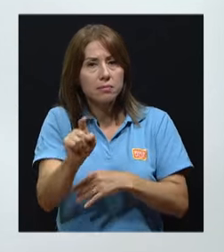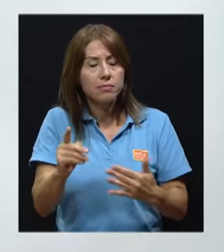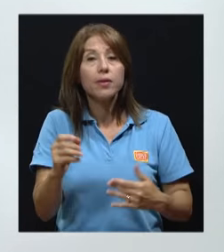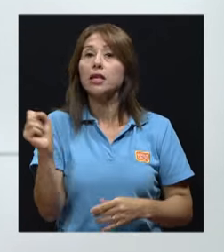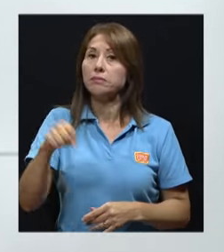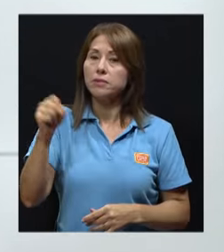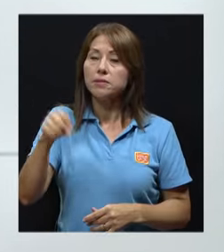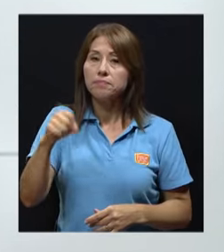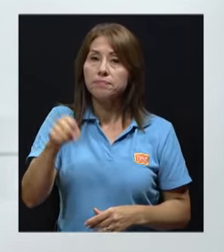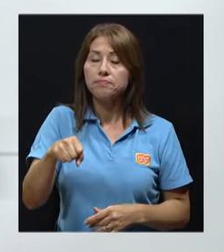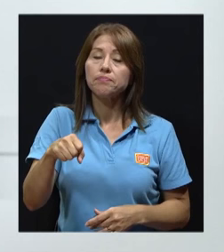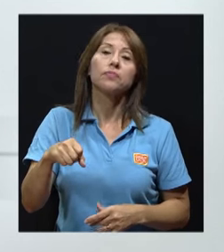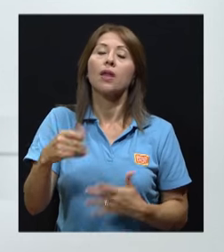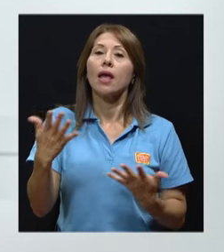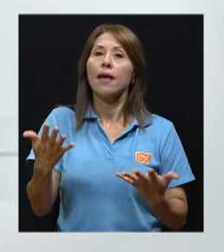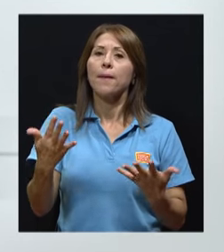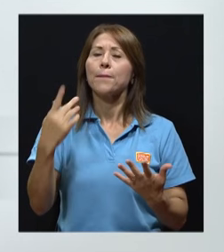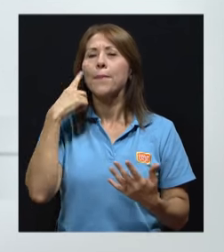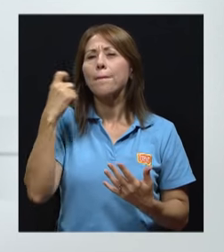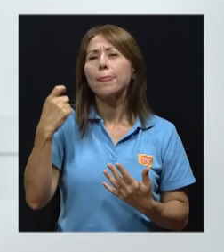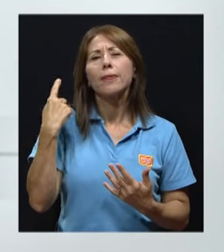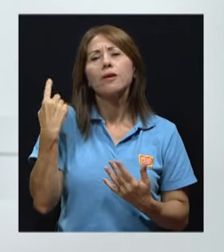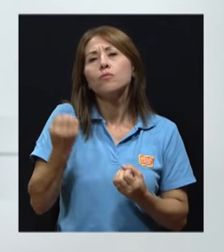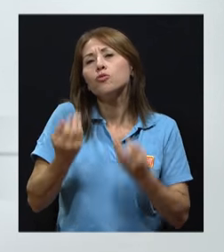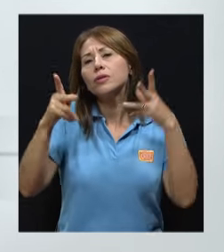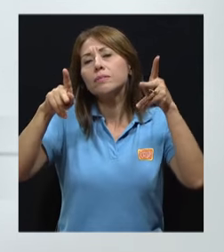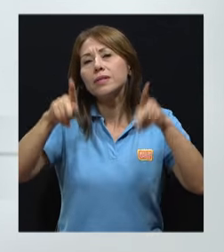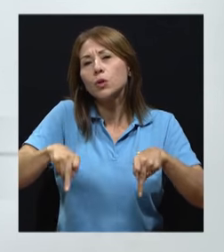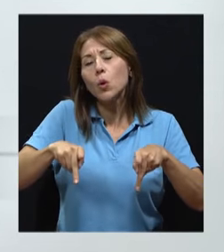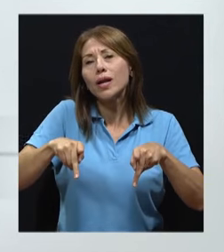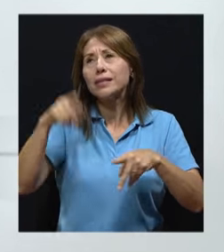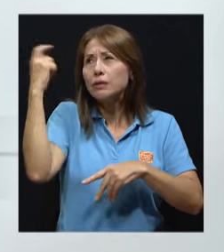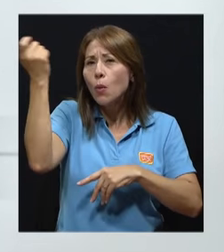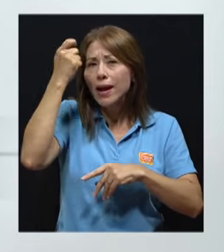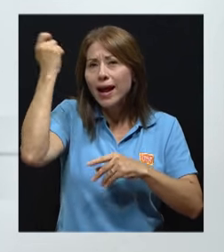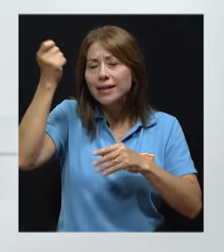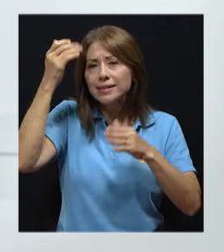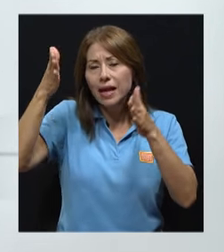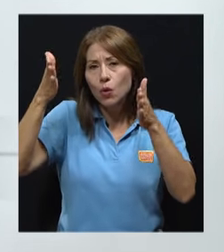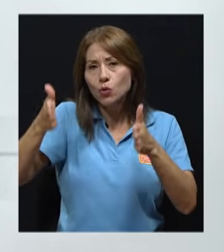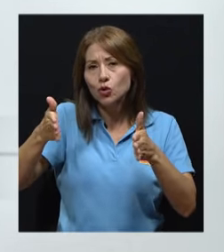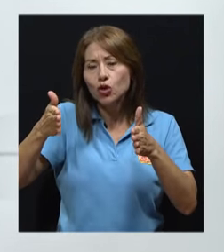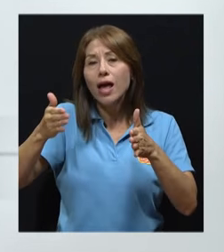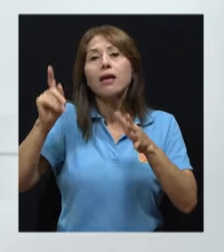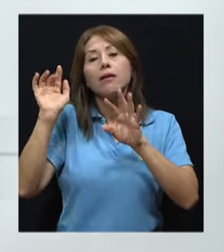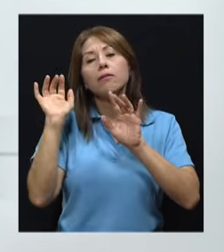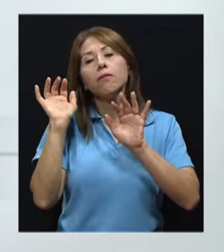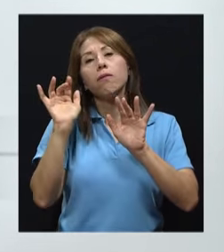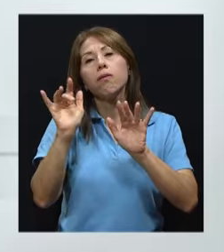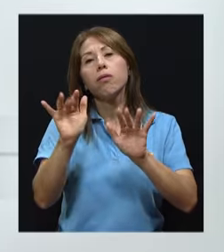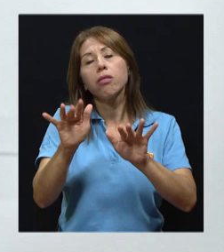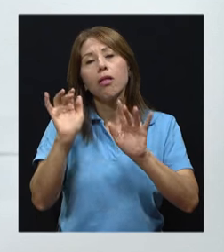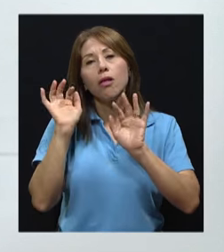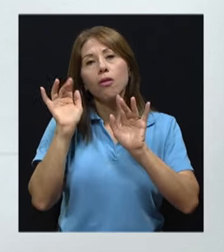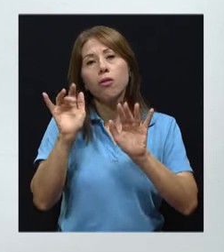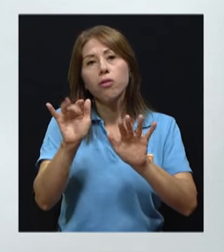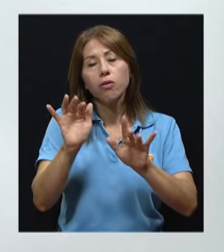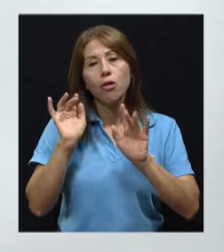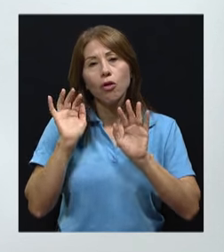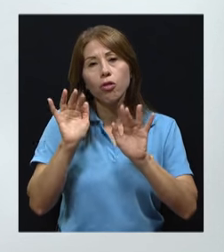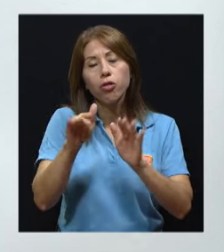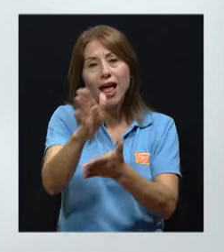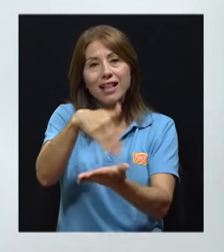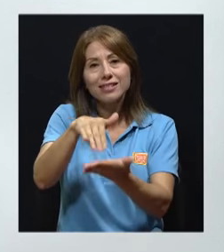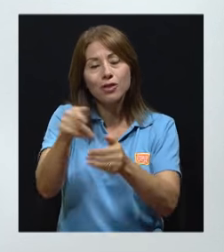que sí este debido a las constantes migraciones de músicos guanacastecos al centro del